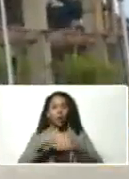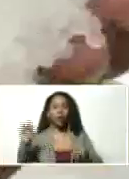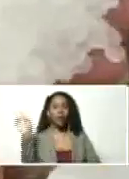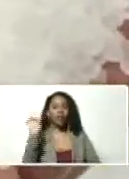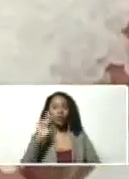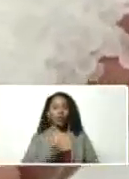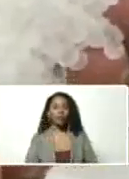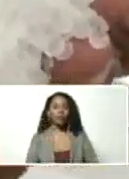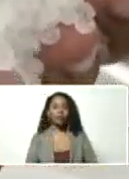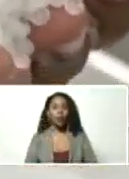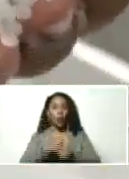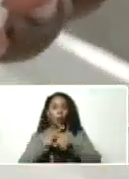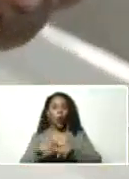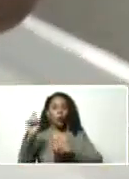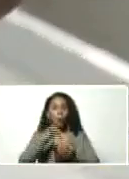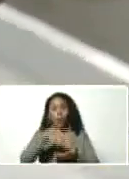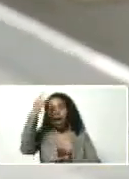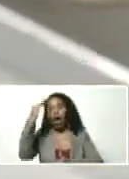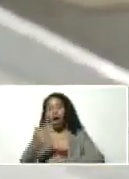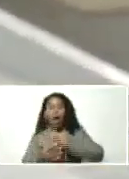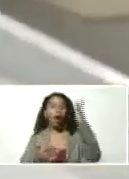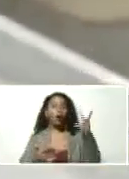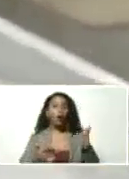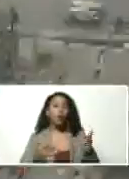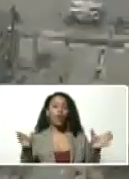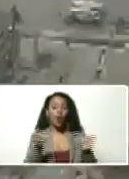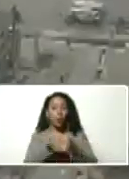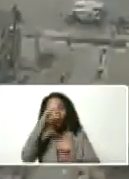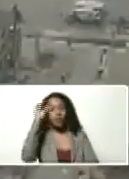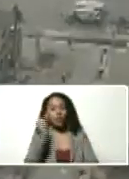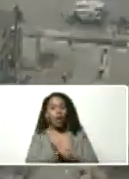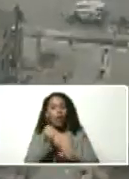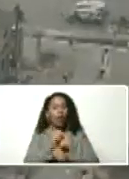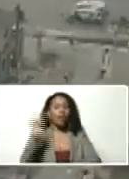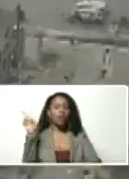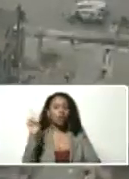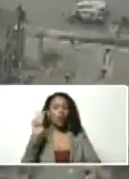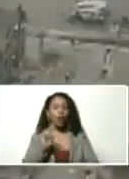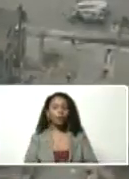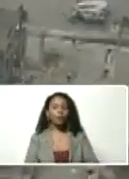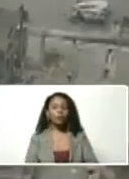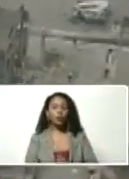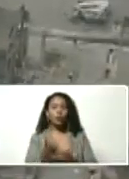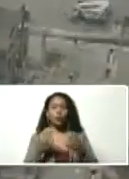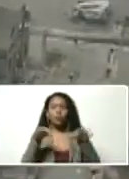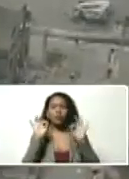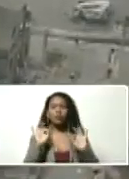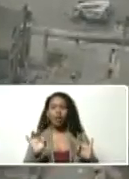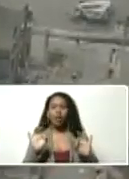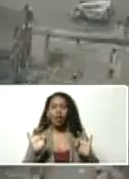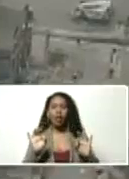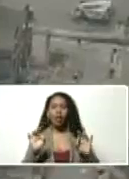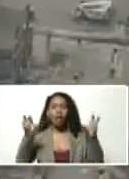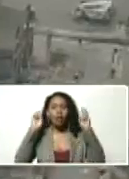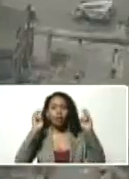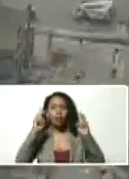Venezuela, otro milagro de la clase trabajadora venezolana, y muy especialmente de la